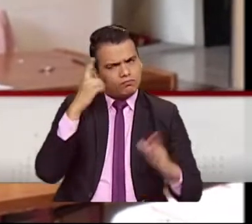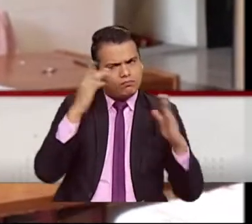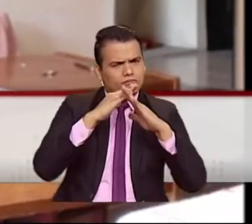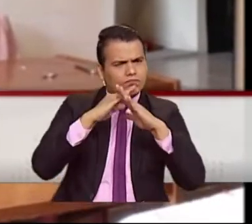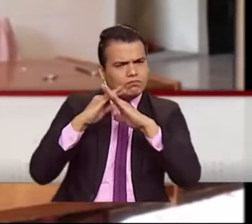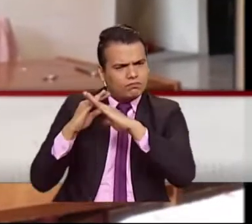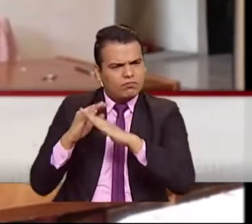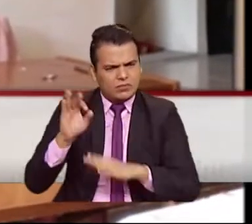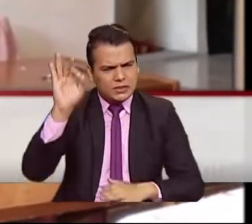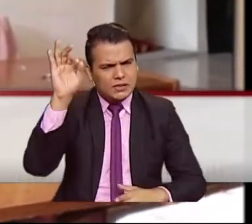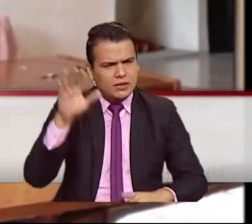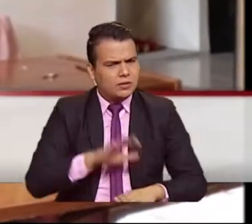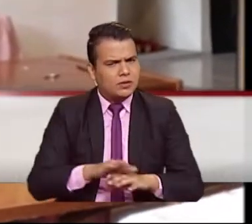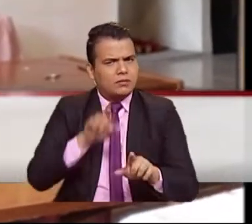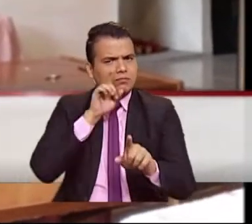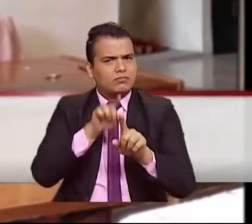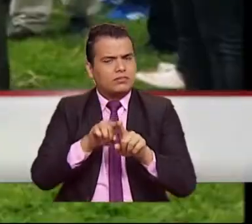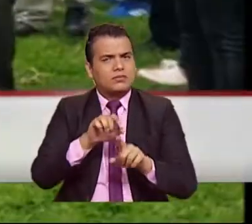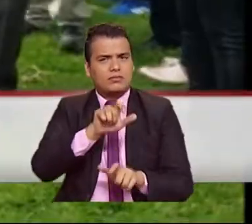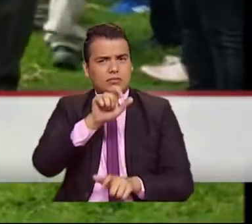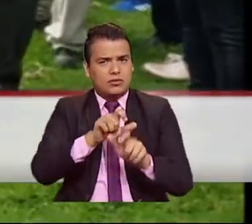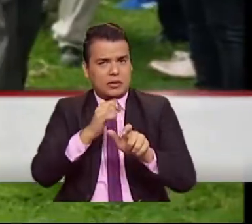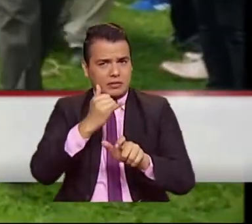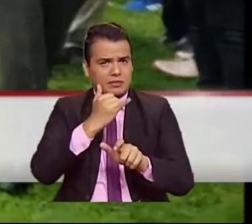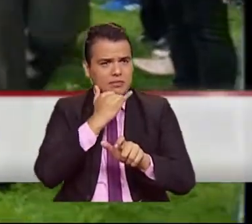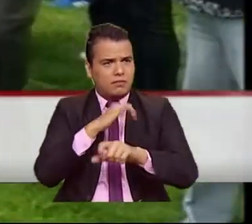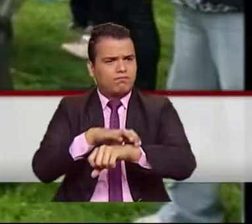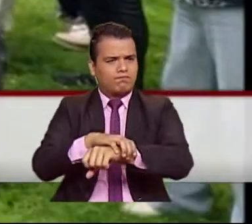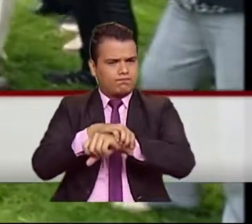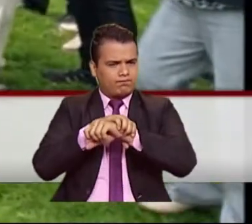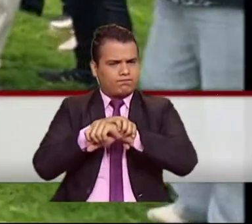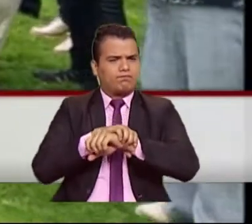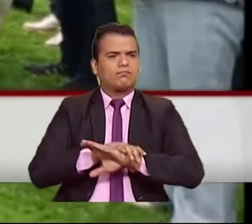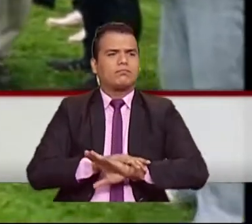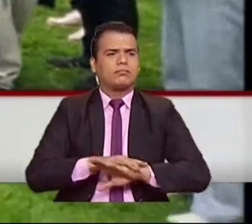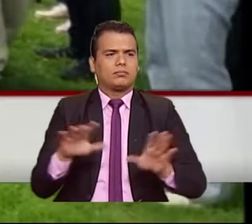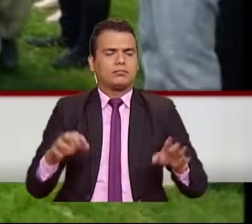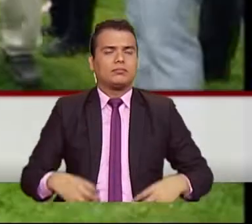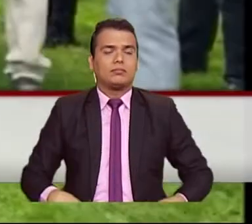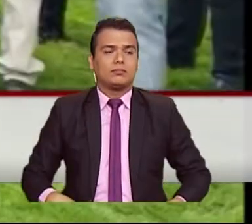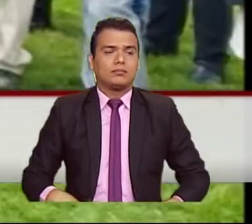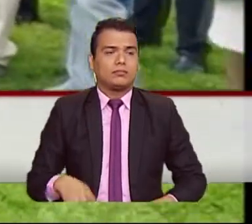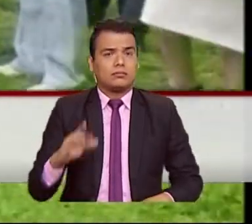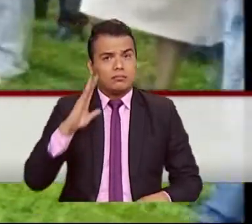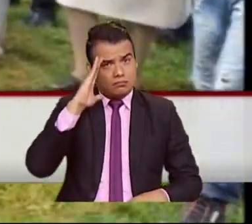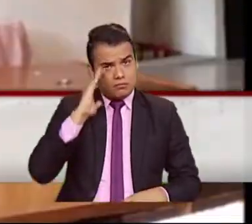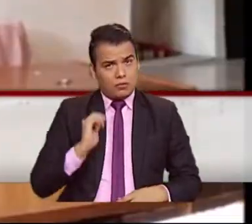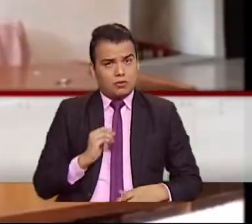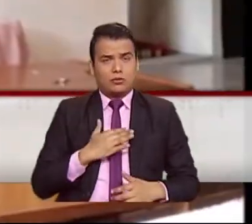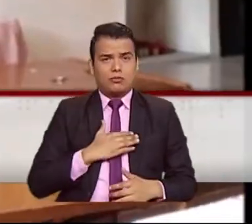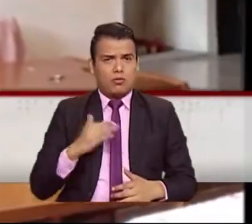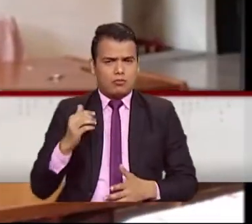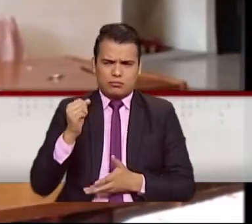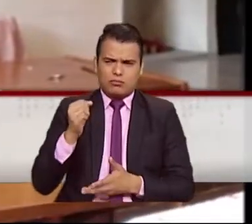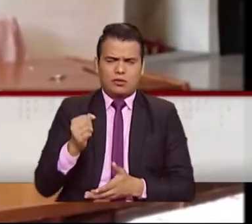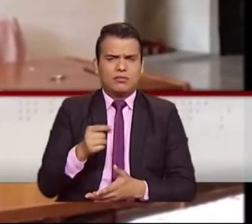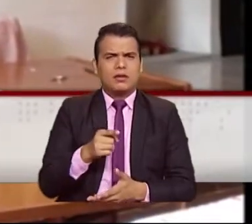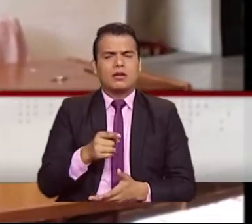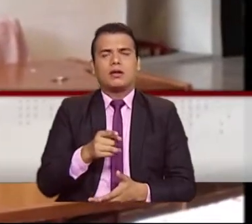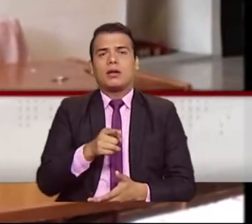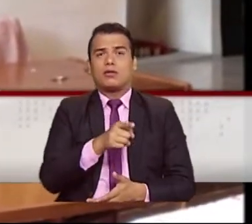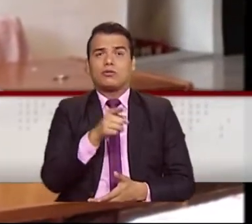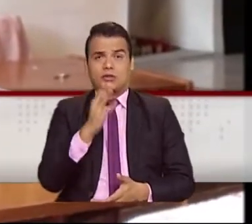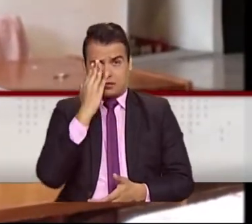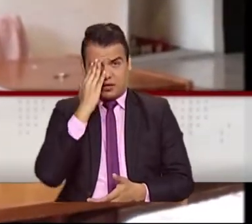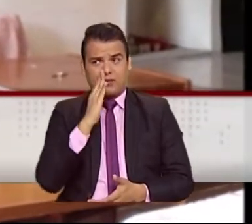nuestra contundencia para capturar a los responsables materiales e intelectuales de este hecho. Sí, la Policía Nacional está ofreciendo hasta 50 millones de pesos para que